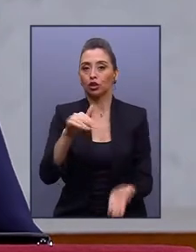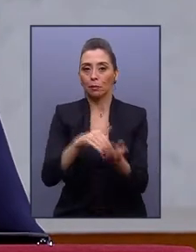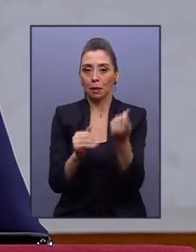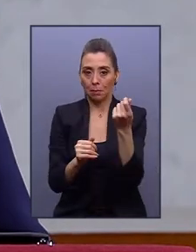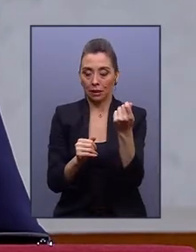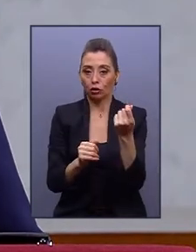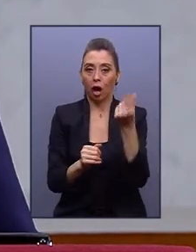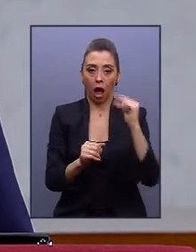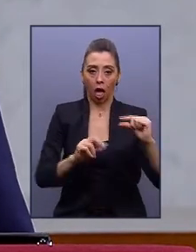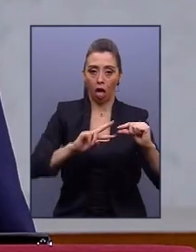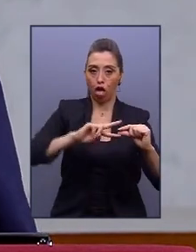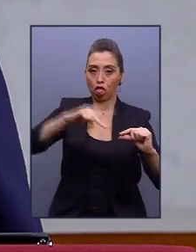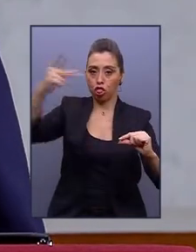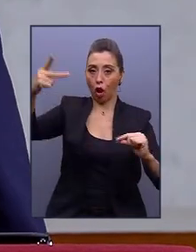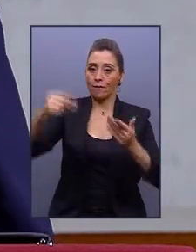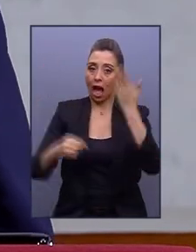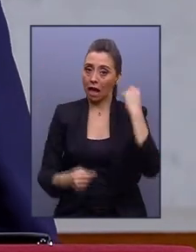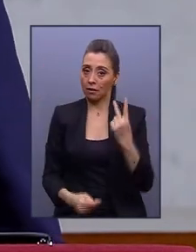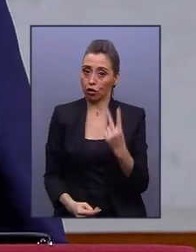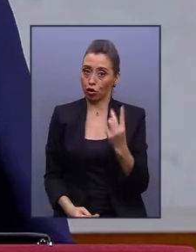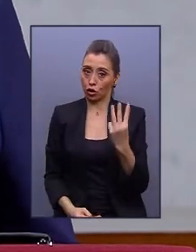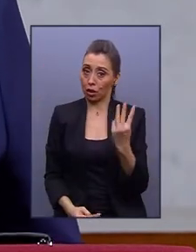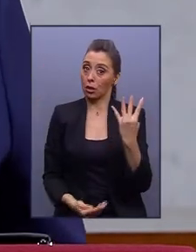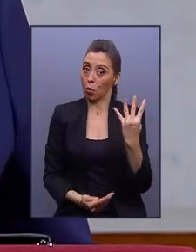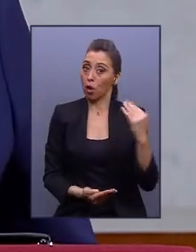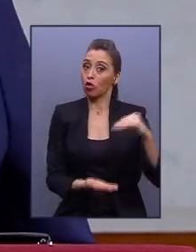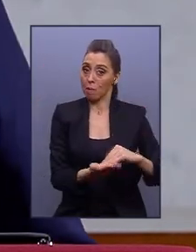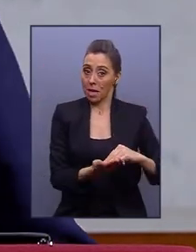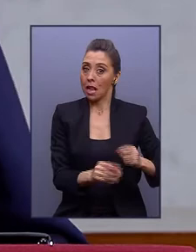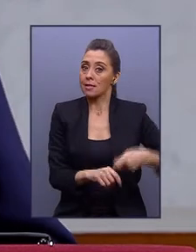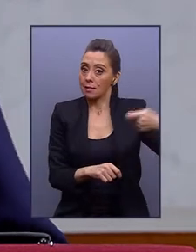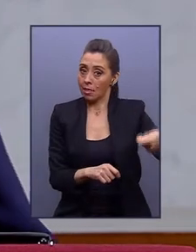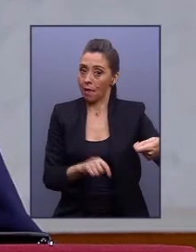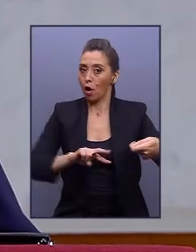más del doble que los 234.000 anteriores.